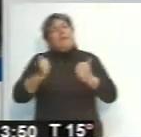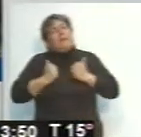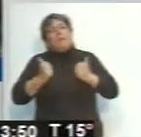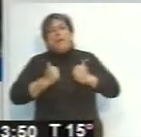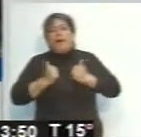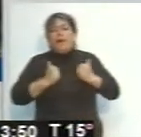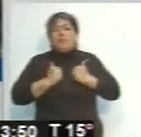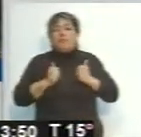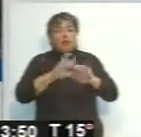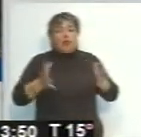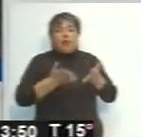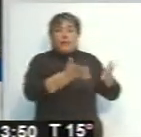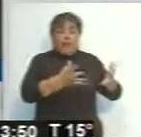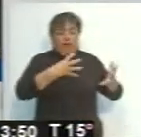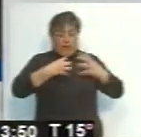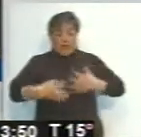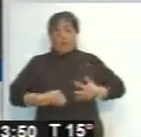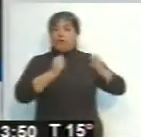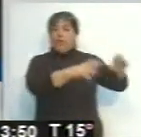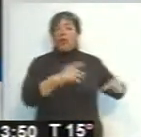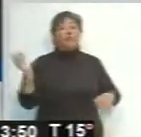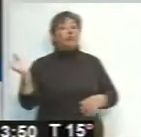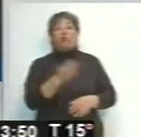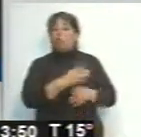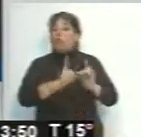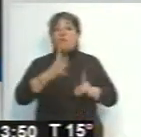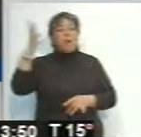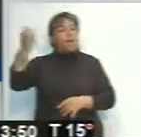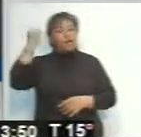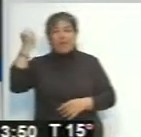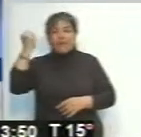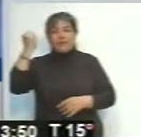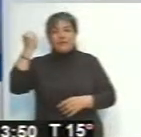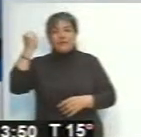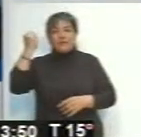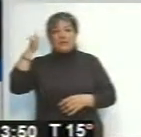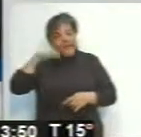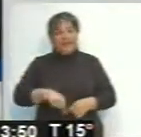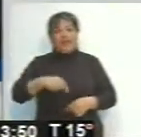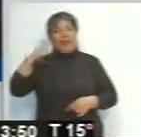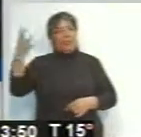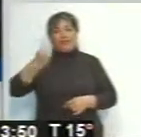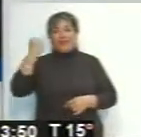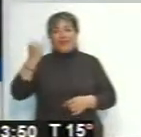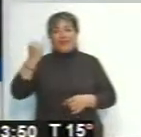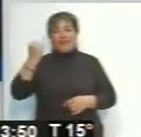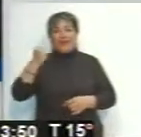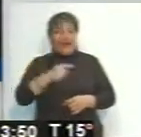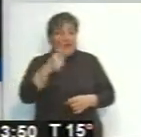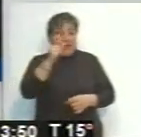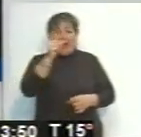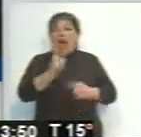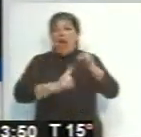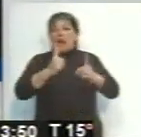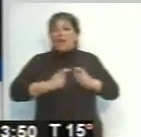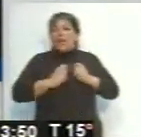cadavérica y no todos tenemos la oportunidad de esta oportunidad de que alguien